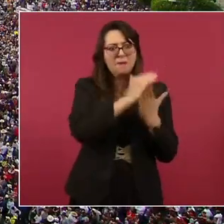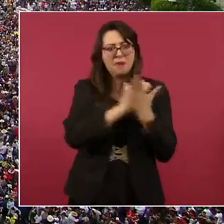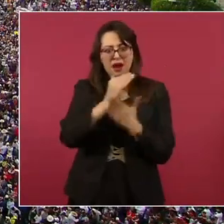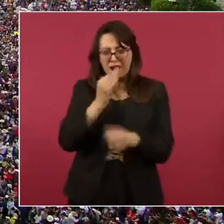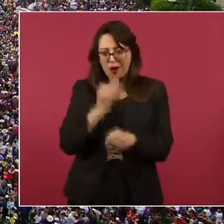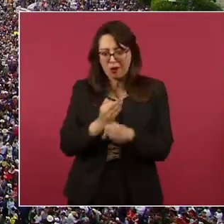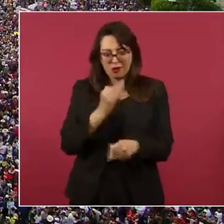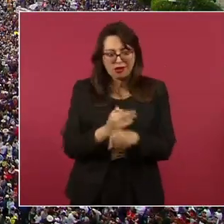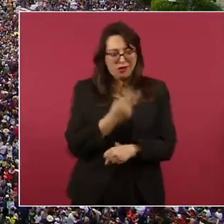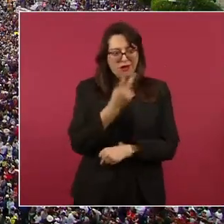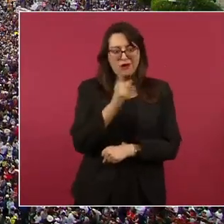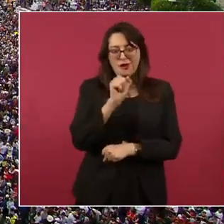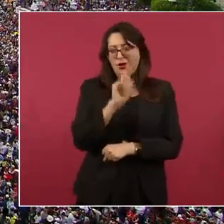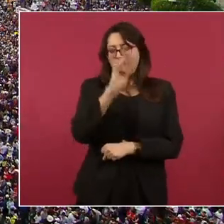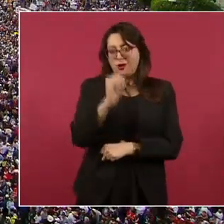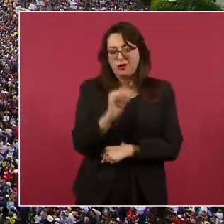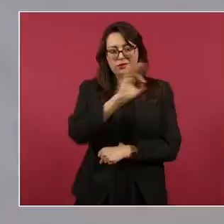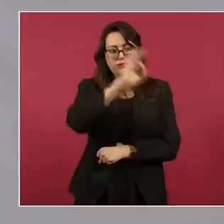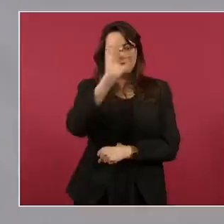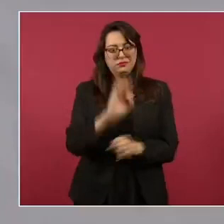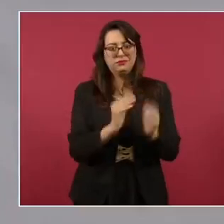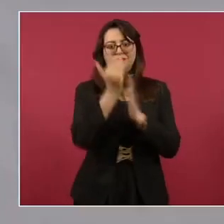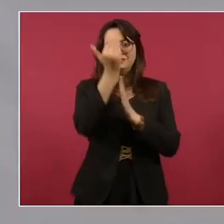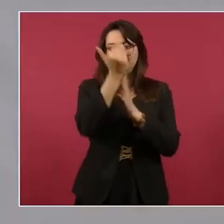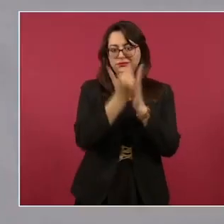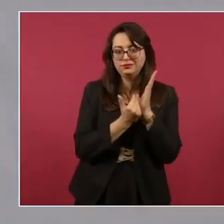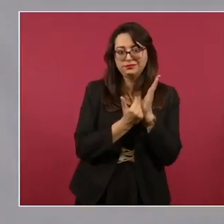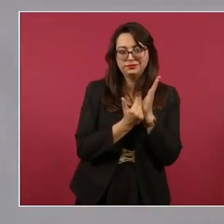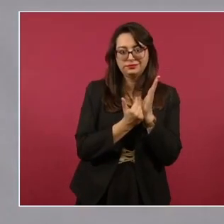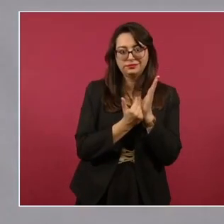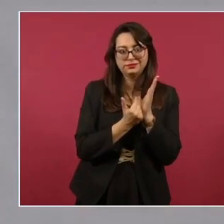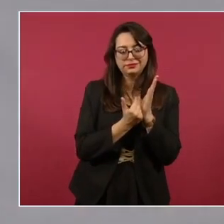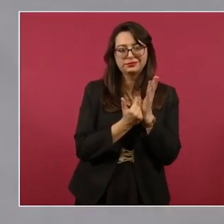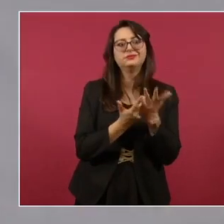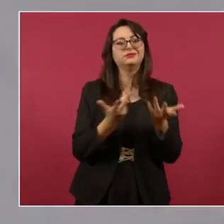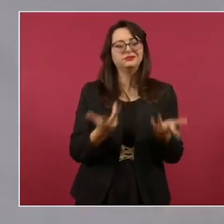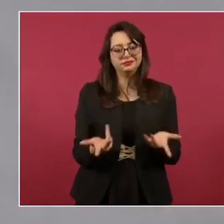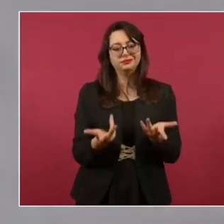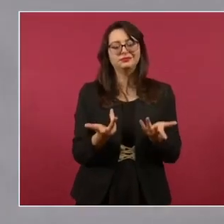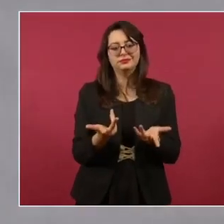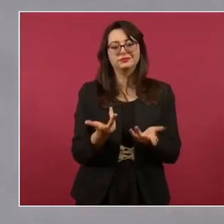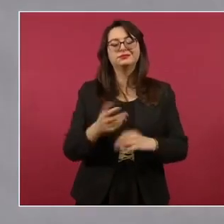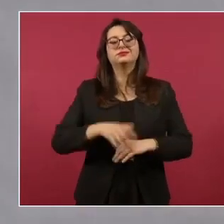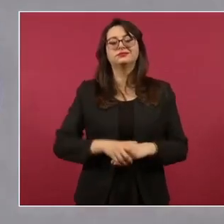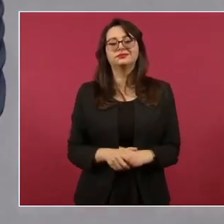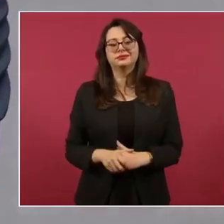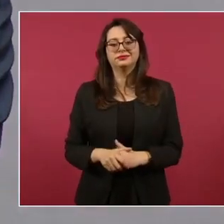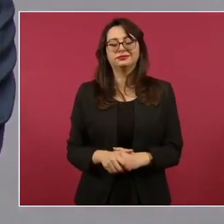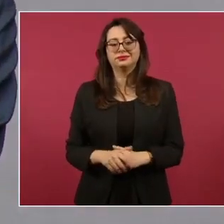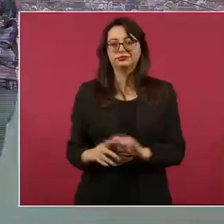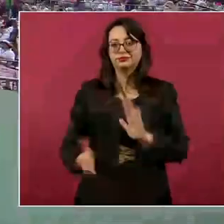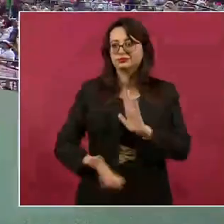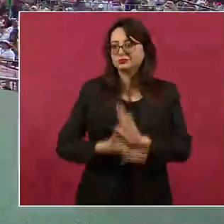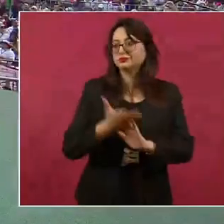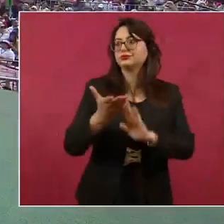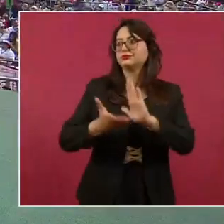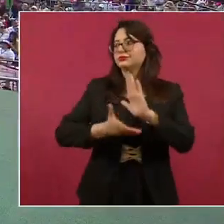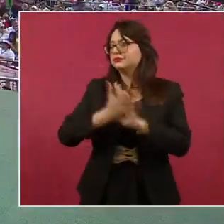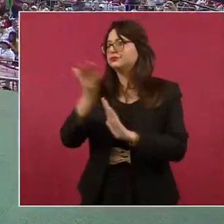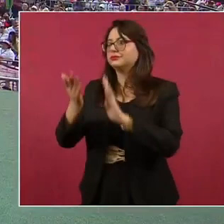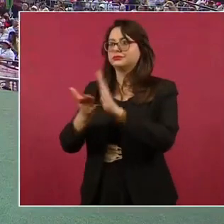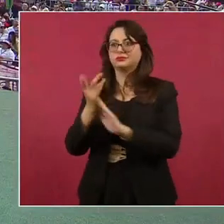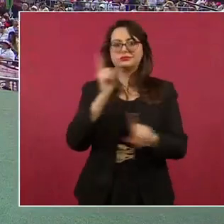Estamos haciendo obras. Aquí mismo se está